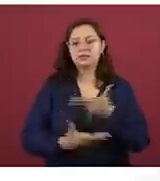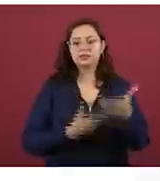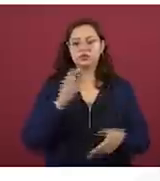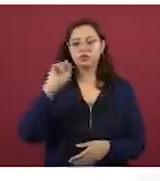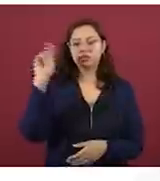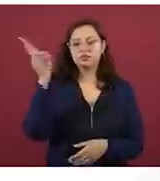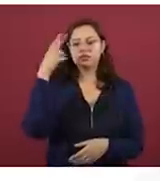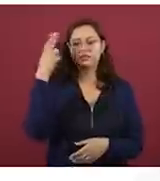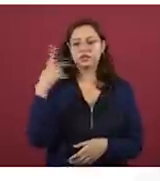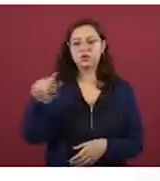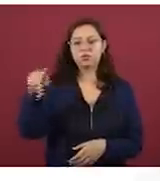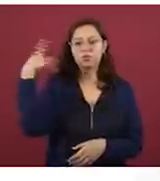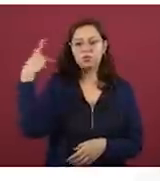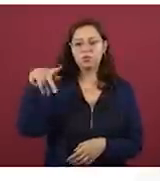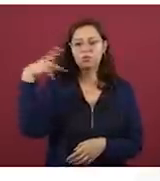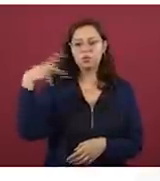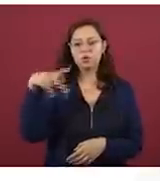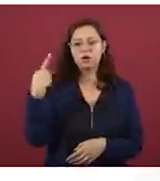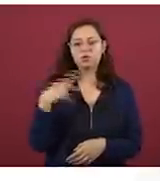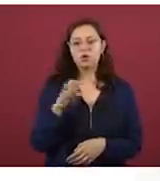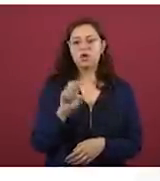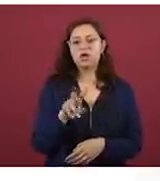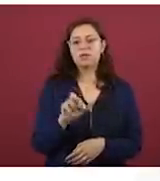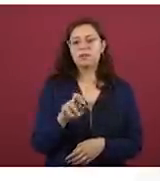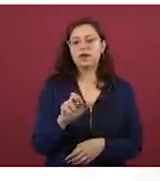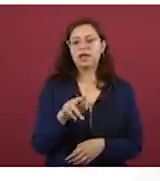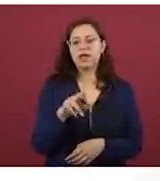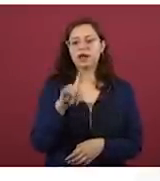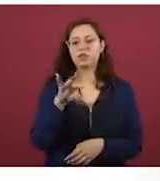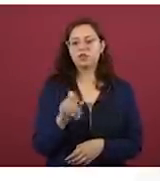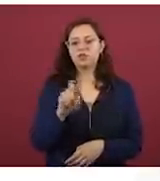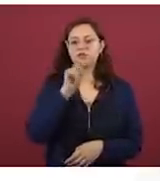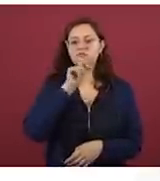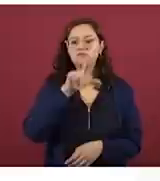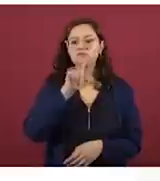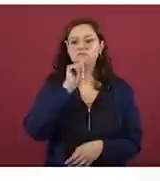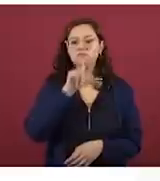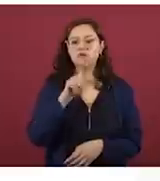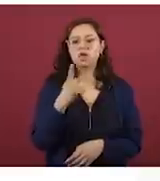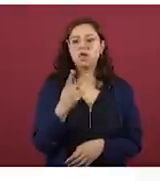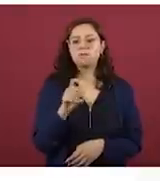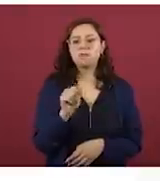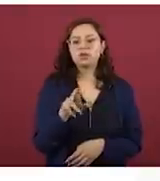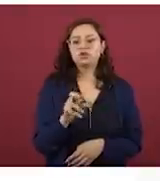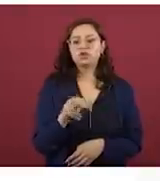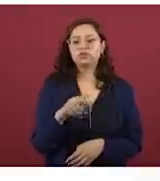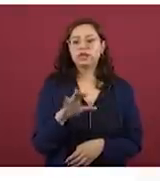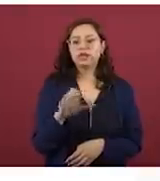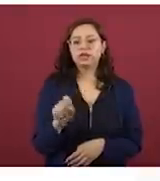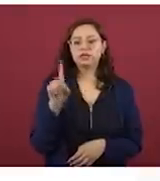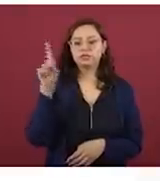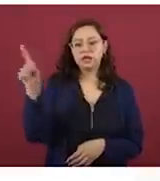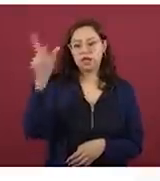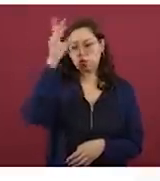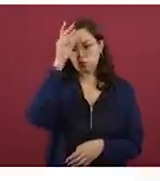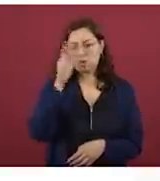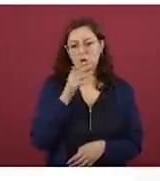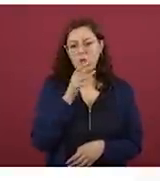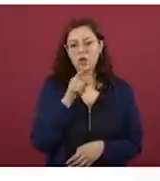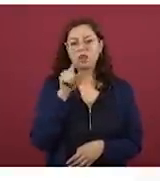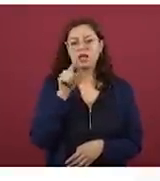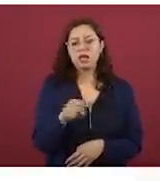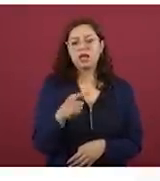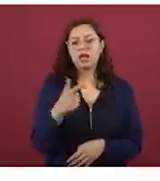Everardo Coronado Orozco en Tonalá, Jalisco, Petrotanques en Allende, Coahuila, Gasolinera Medellín